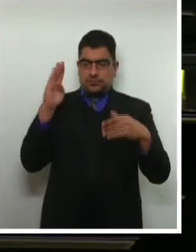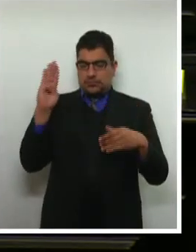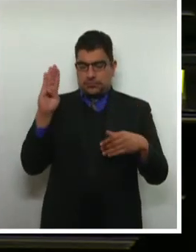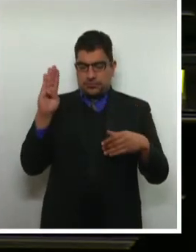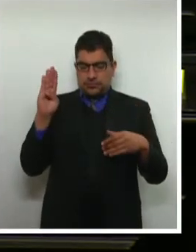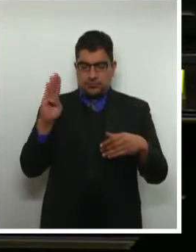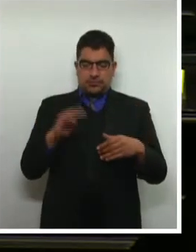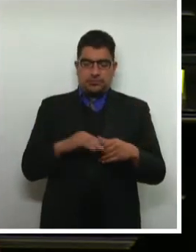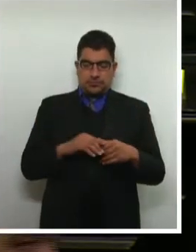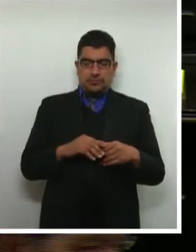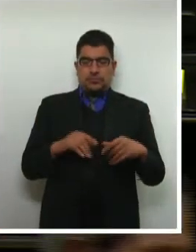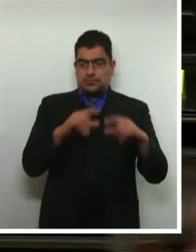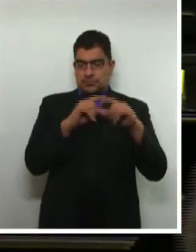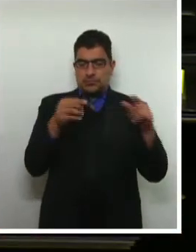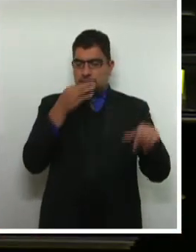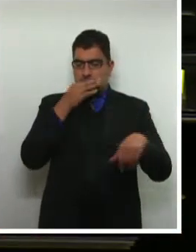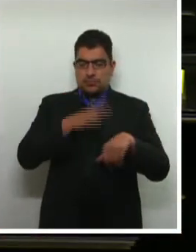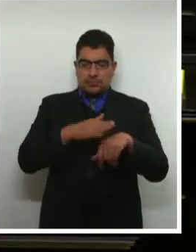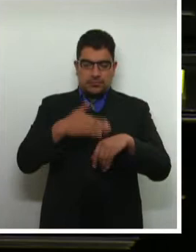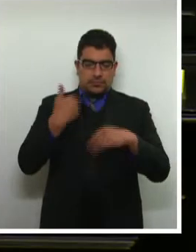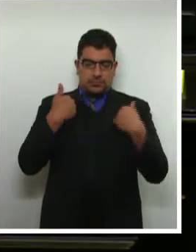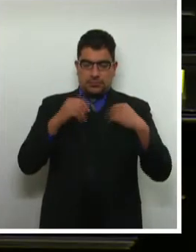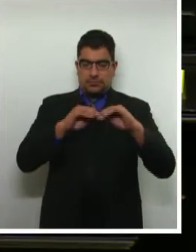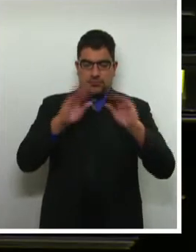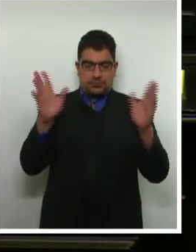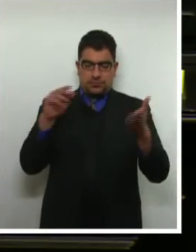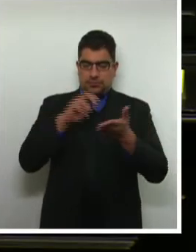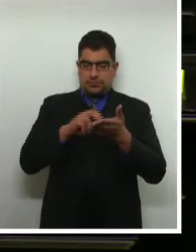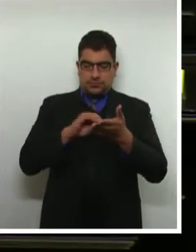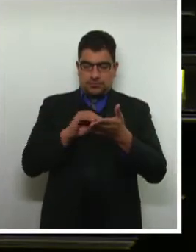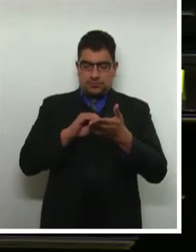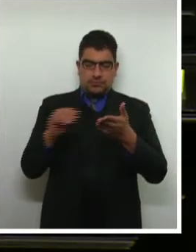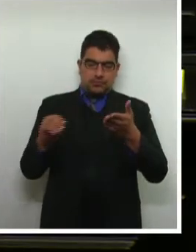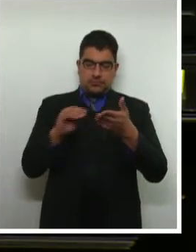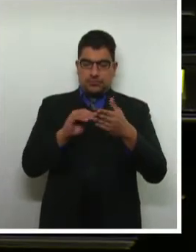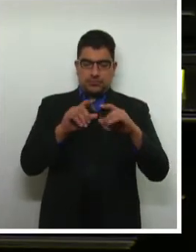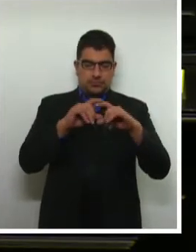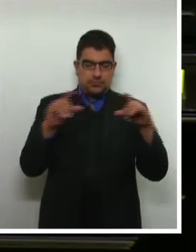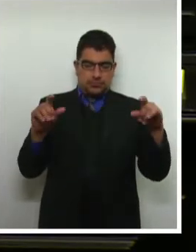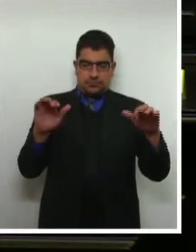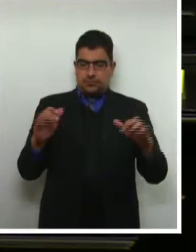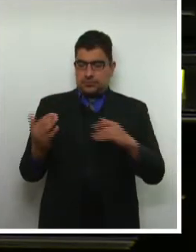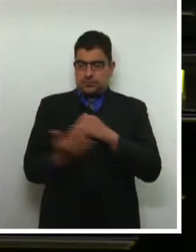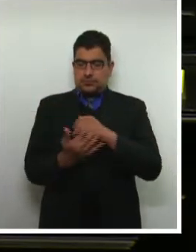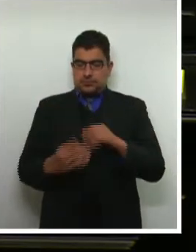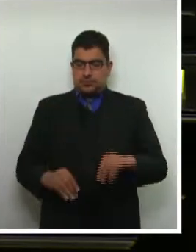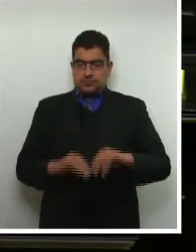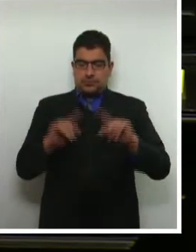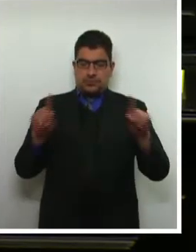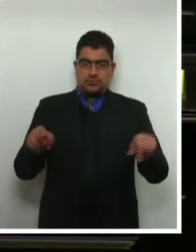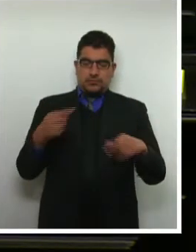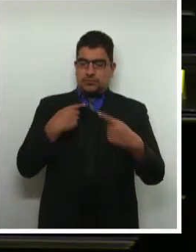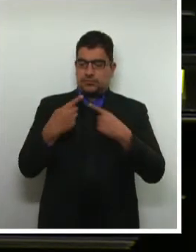B, para que quede corregido en la versión estenográfica del día de los debates.